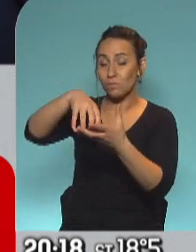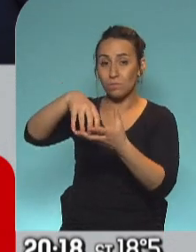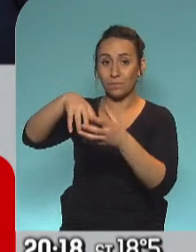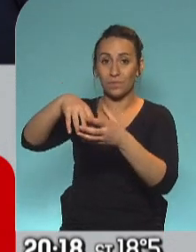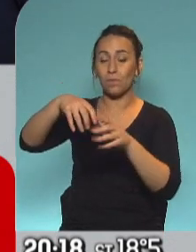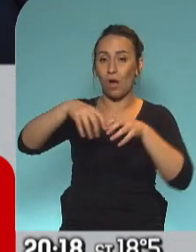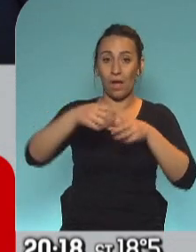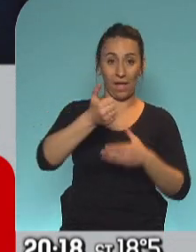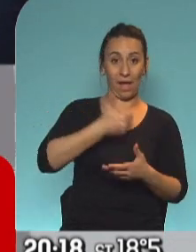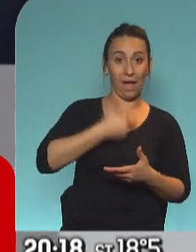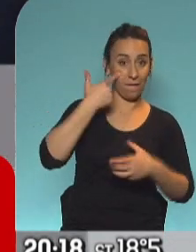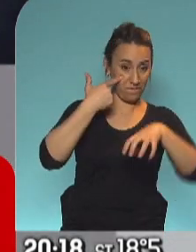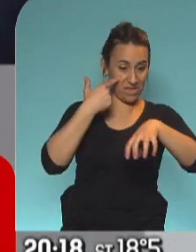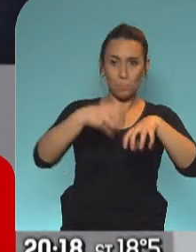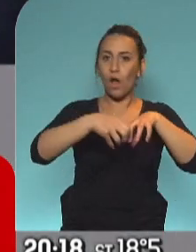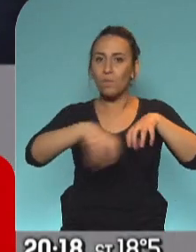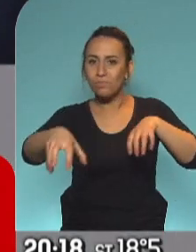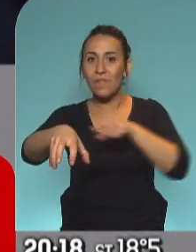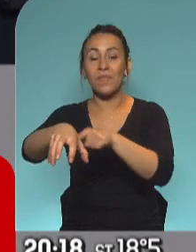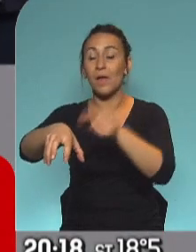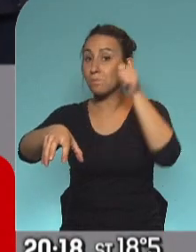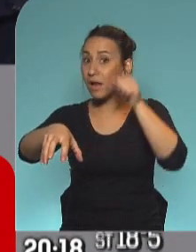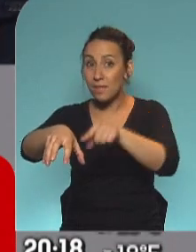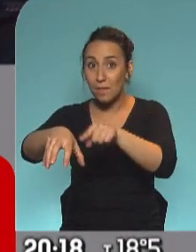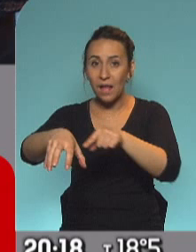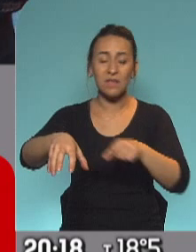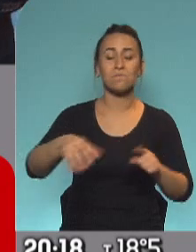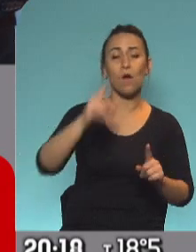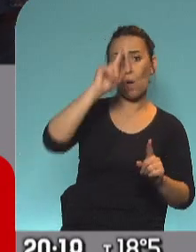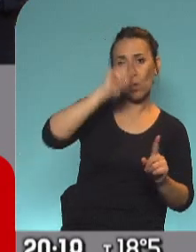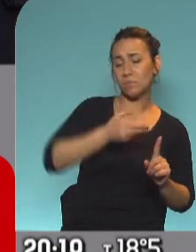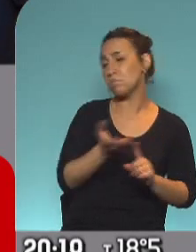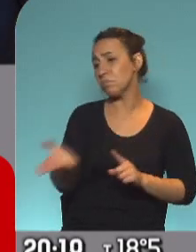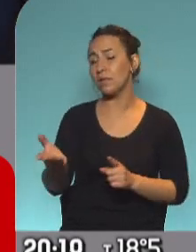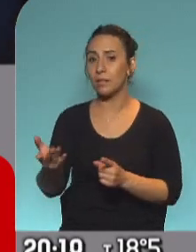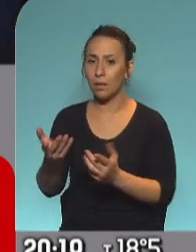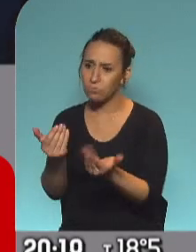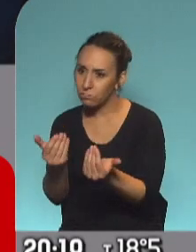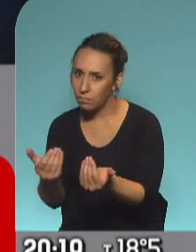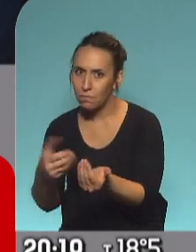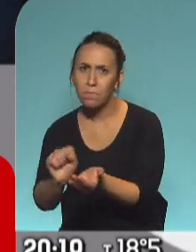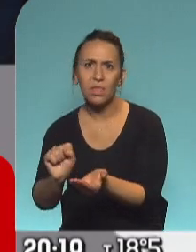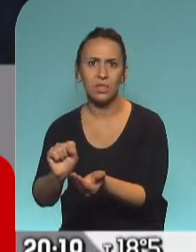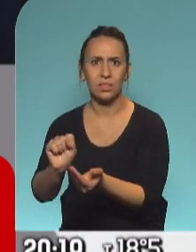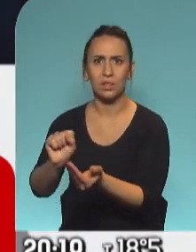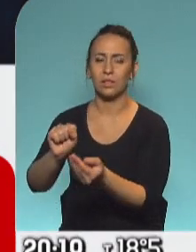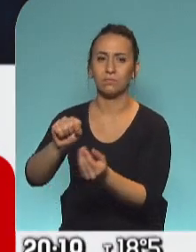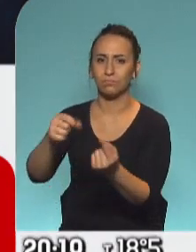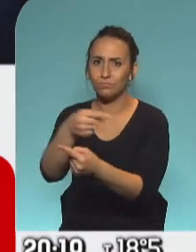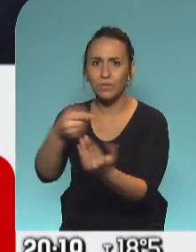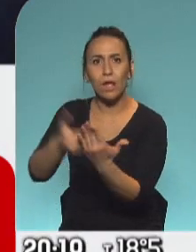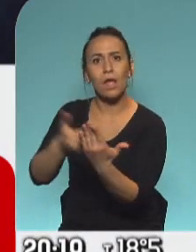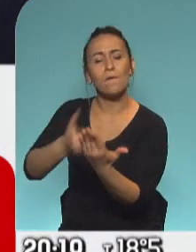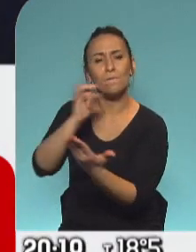del Plata de la AFI y en esa búsqueda se encuentra este espionaje al colectivo de familiares del Ara San Juan.